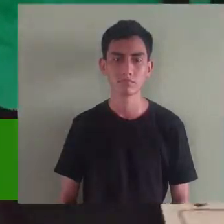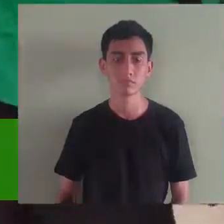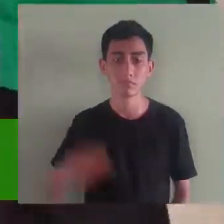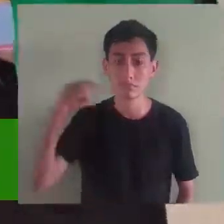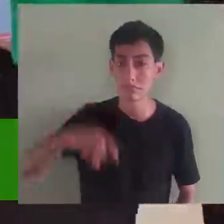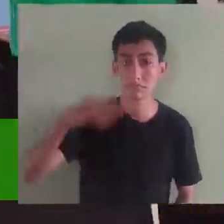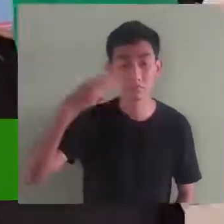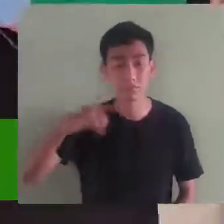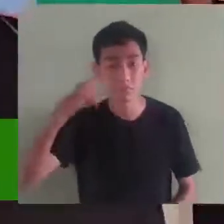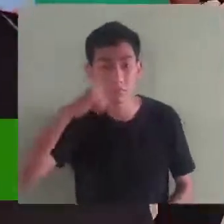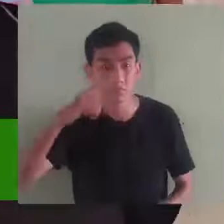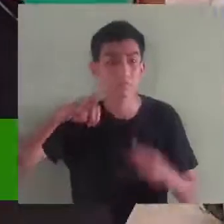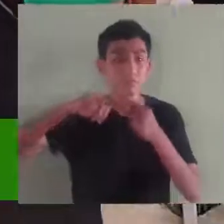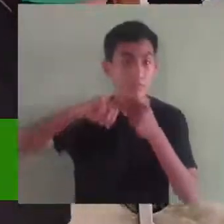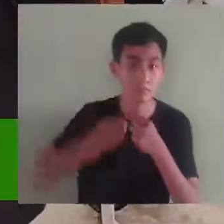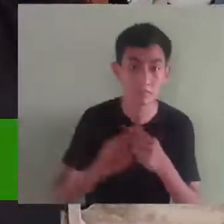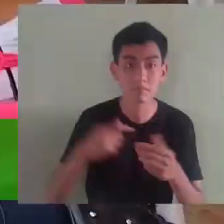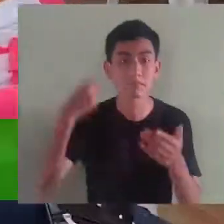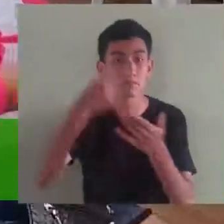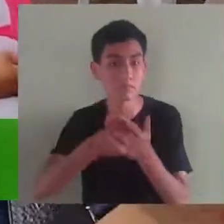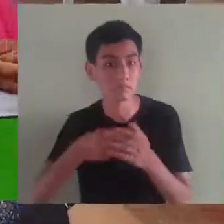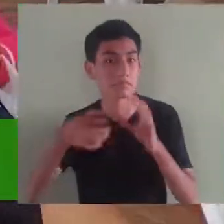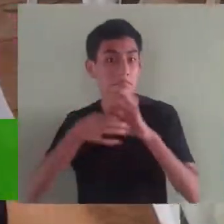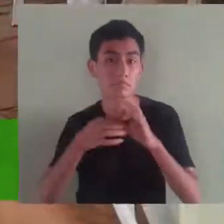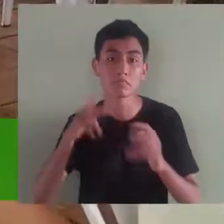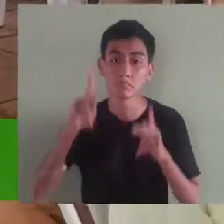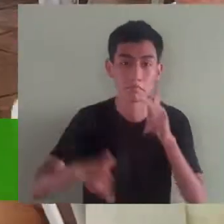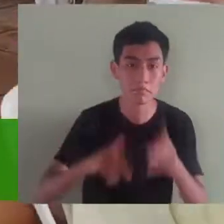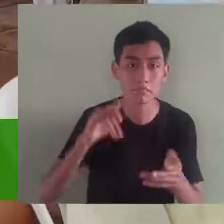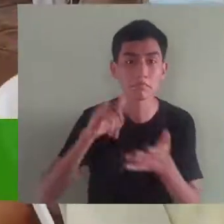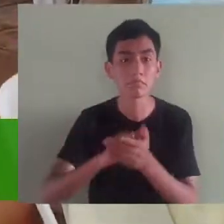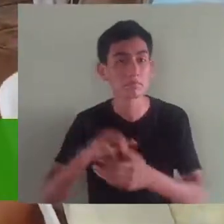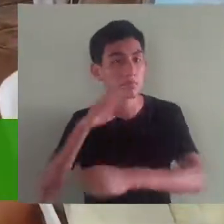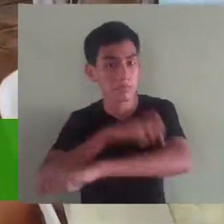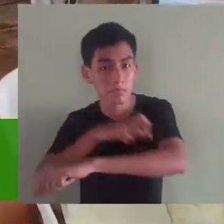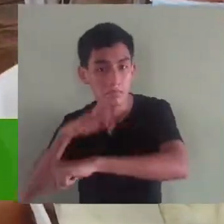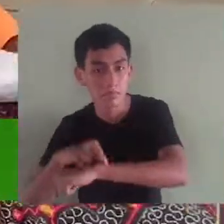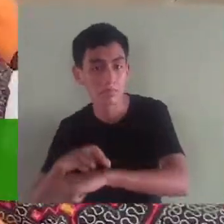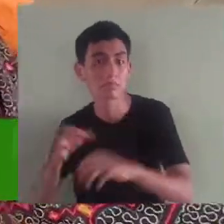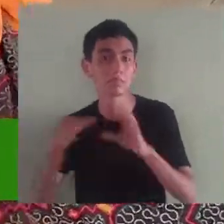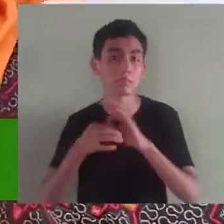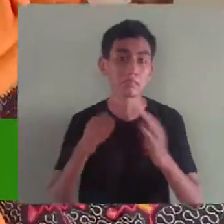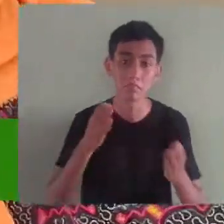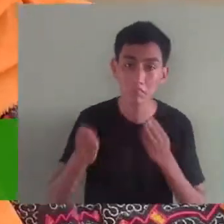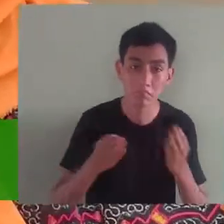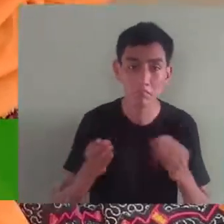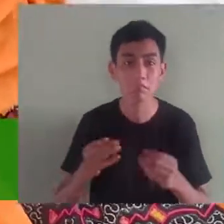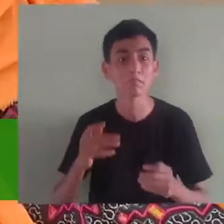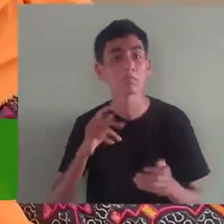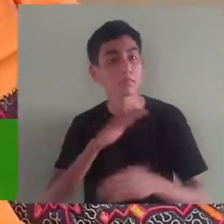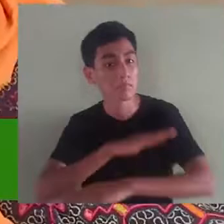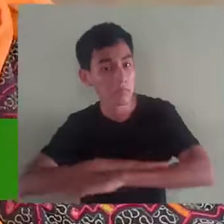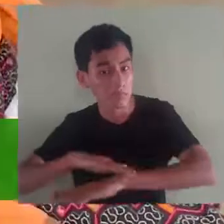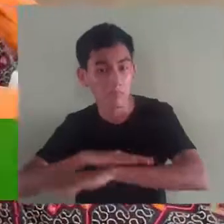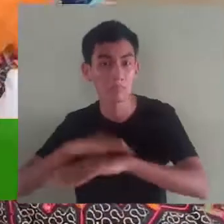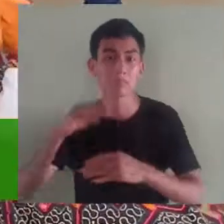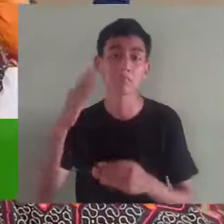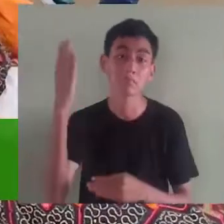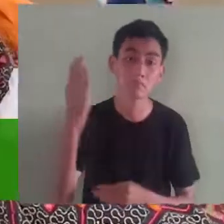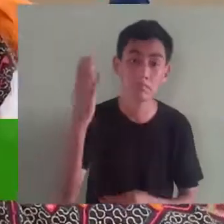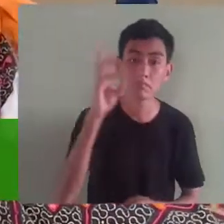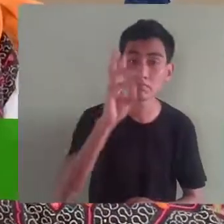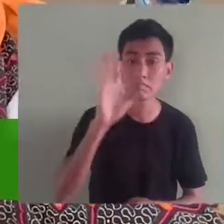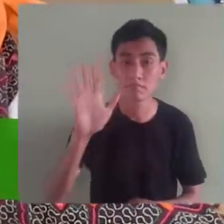Este miércoles se dio inicio al pago de los usuarios del Programa Nacional de Asistencia Solidaria Pensión 65,